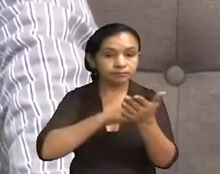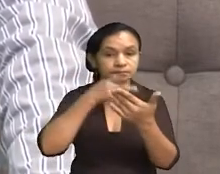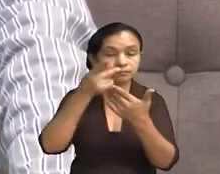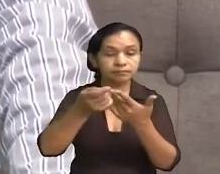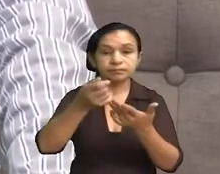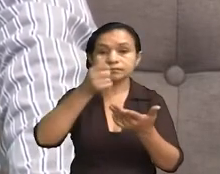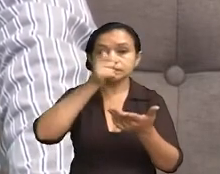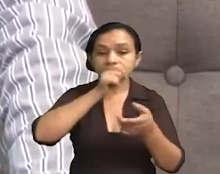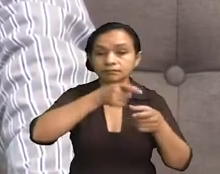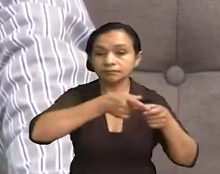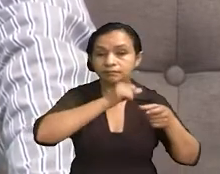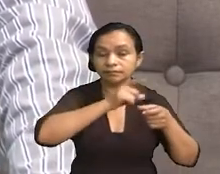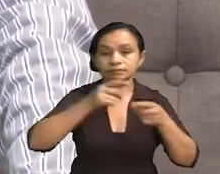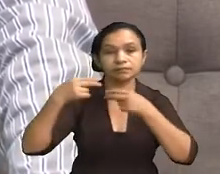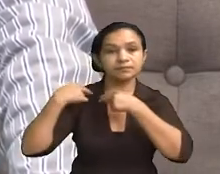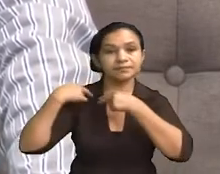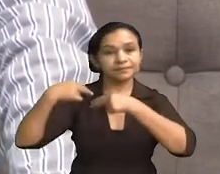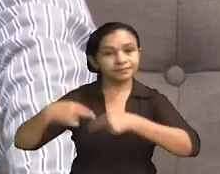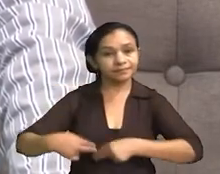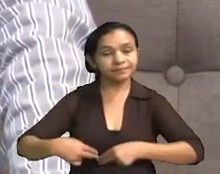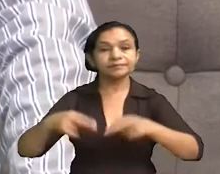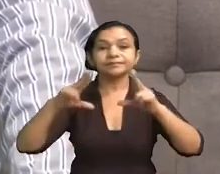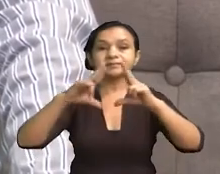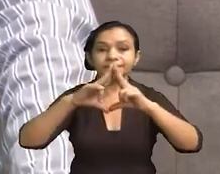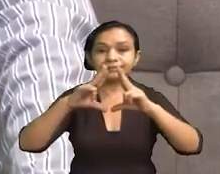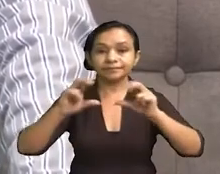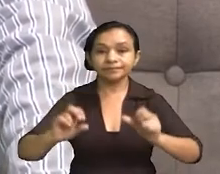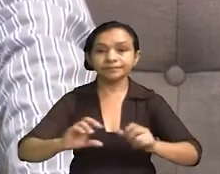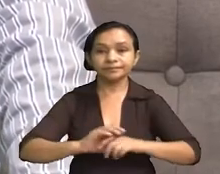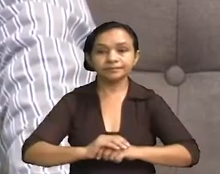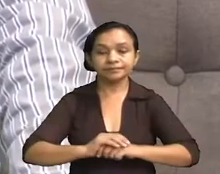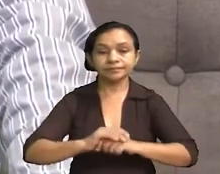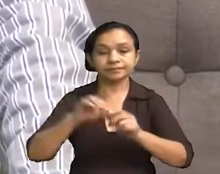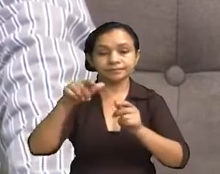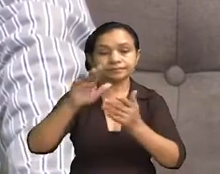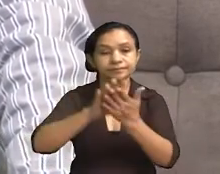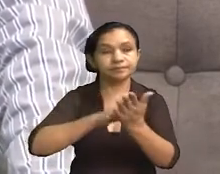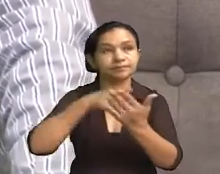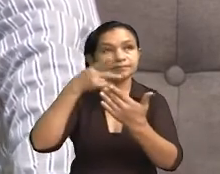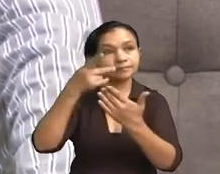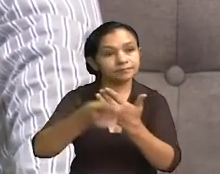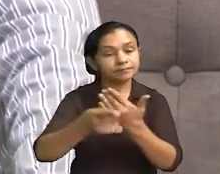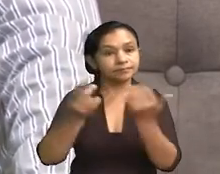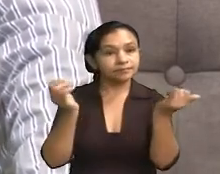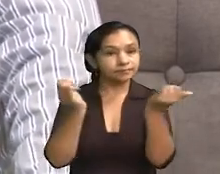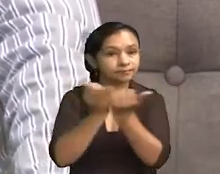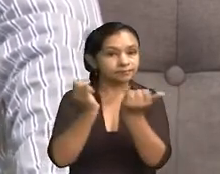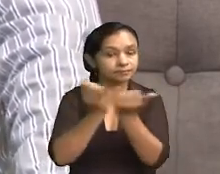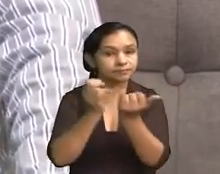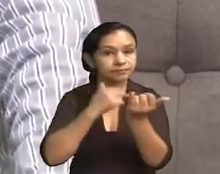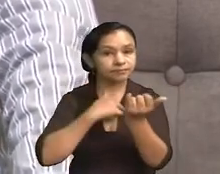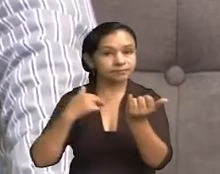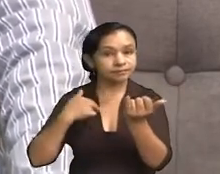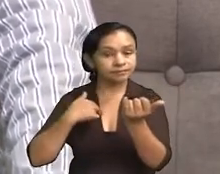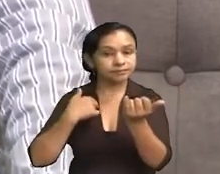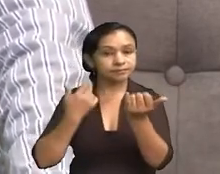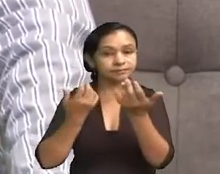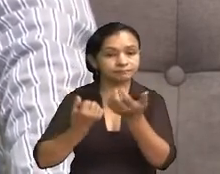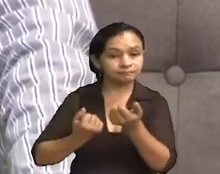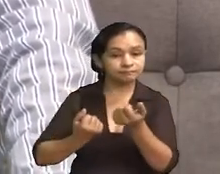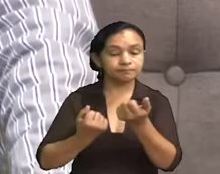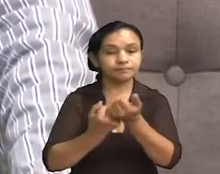Agua y Saneamiento Humano de Nicaragua. Con este programa, así como se ha dado un gran